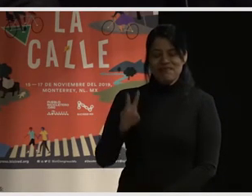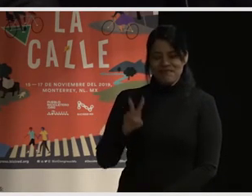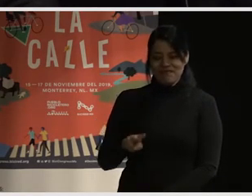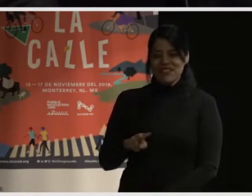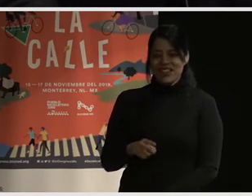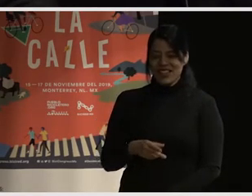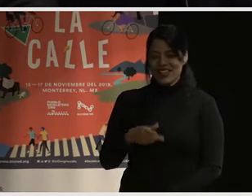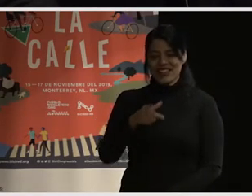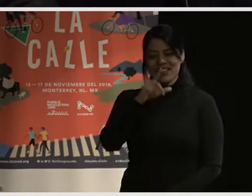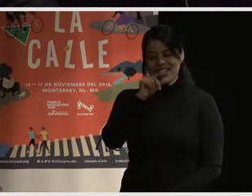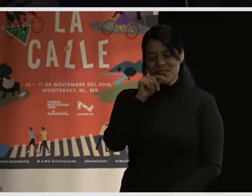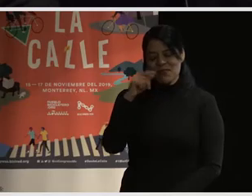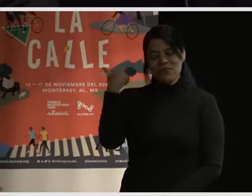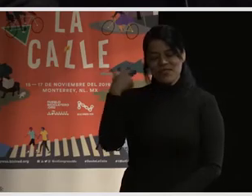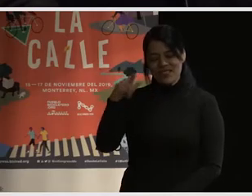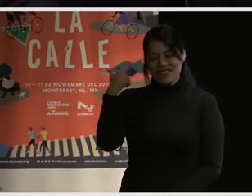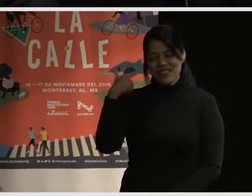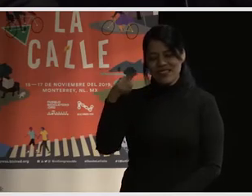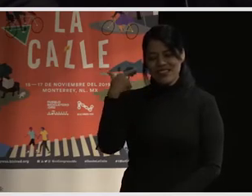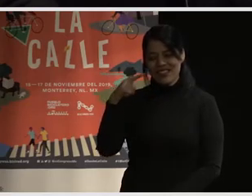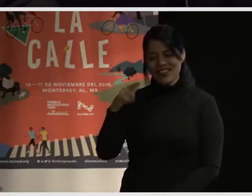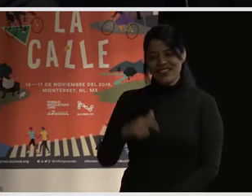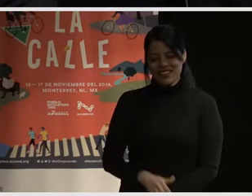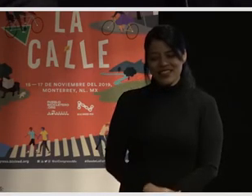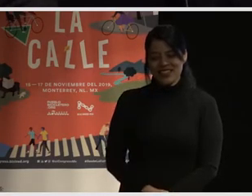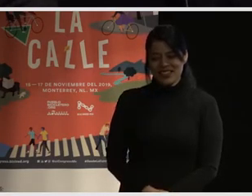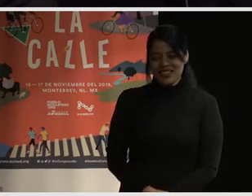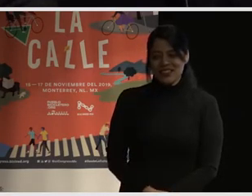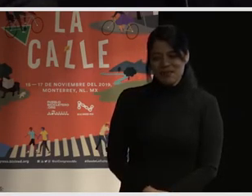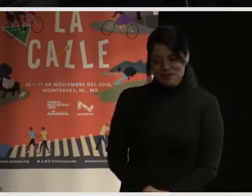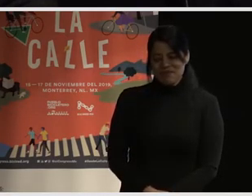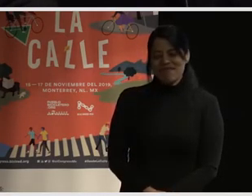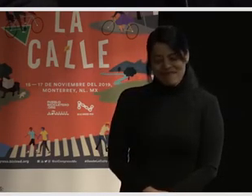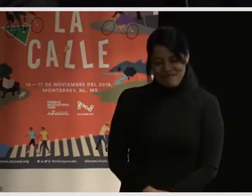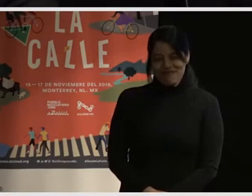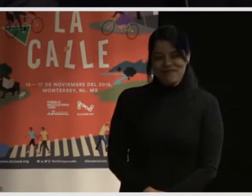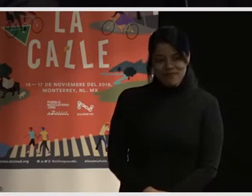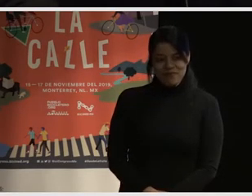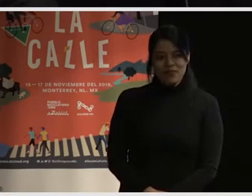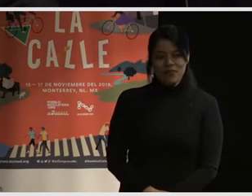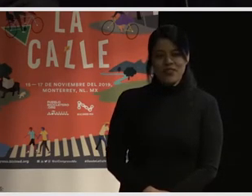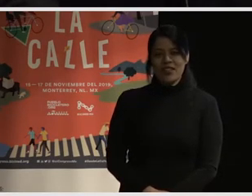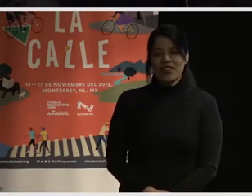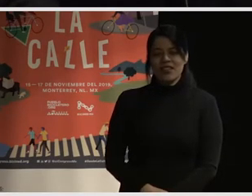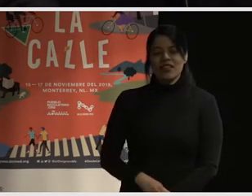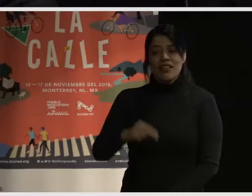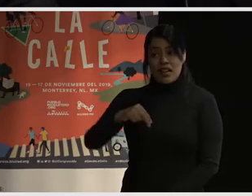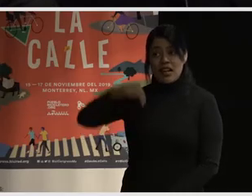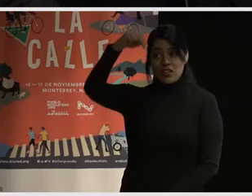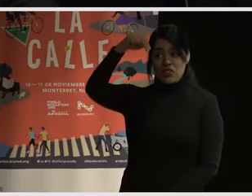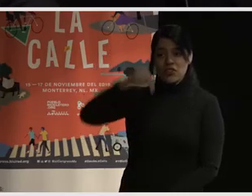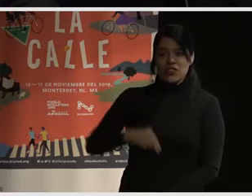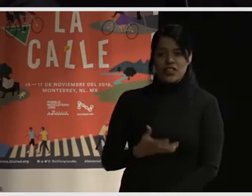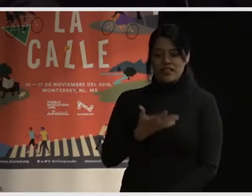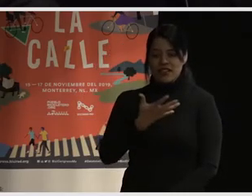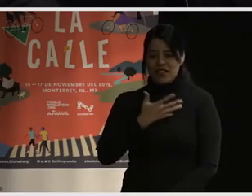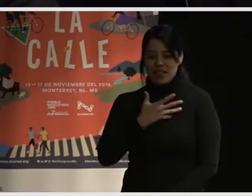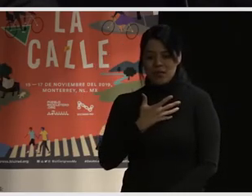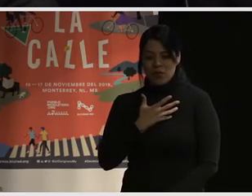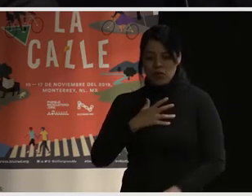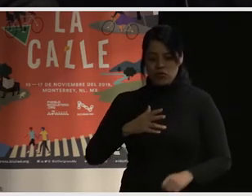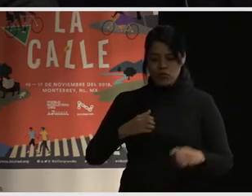el en guadalajara tenemos una frontera natural que es la barranca de huentitán al norte y tenemos una